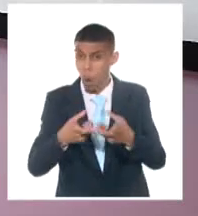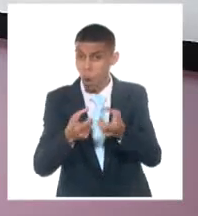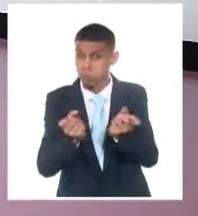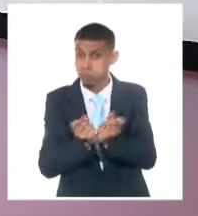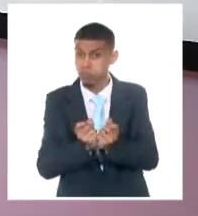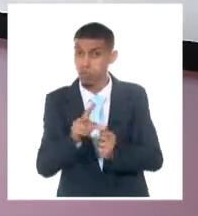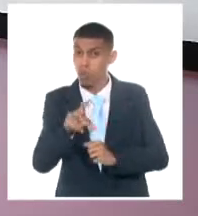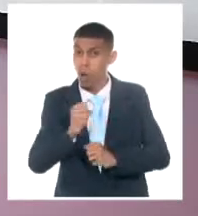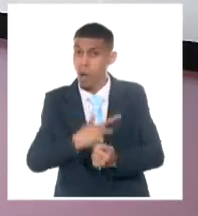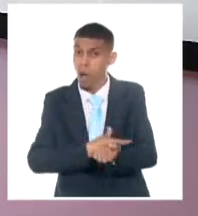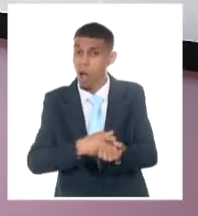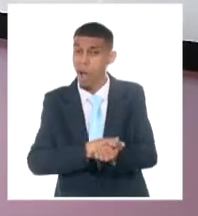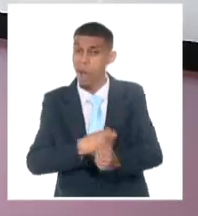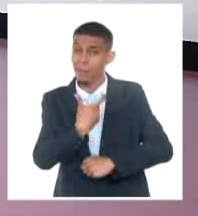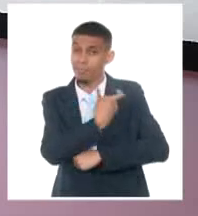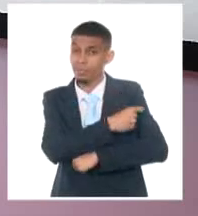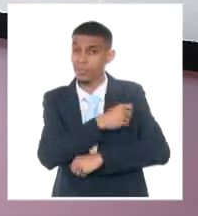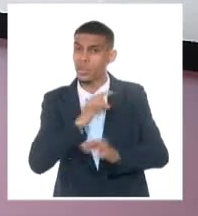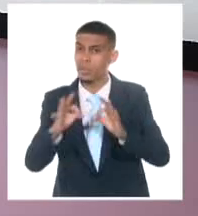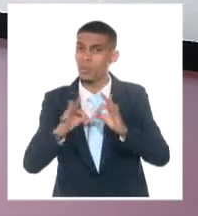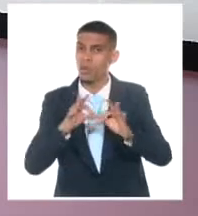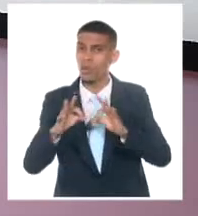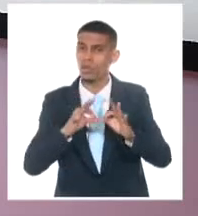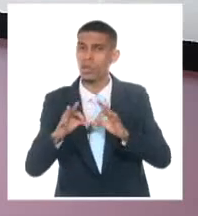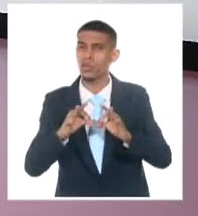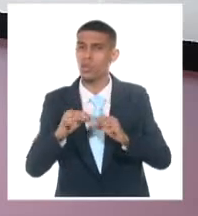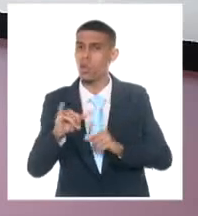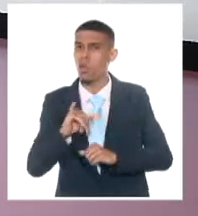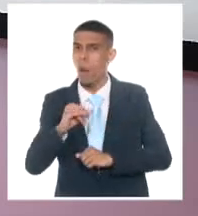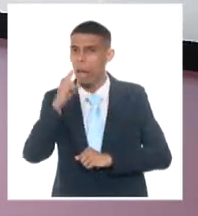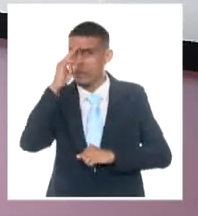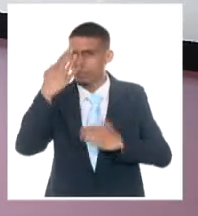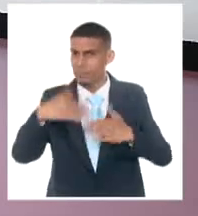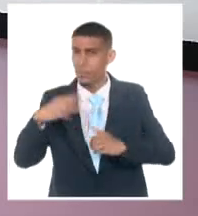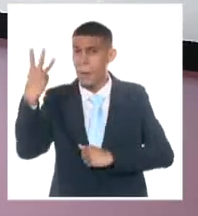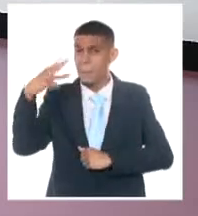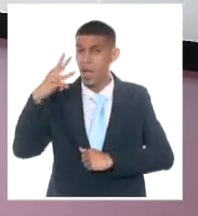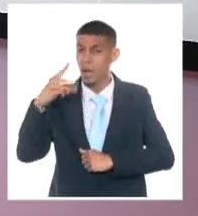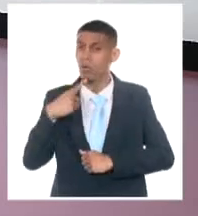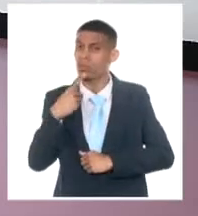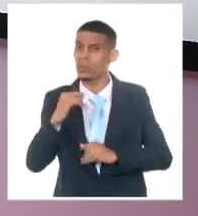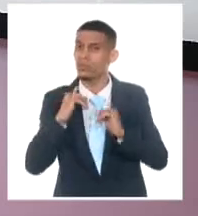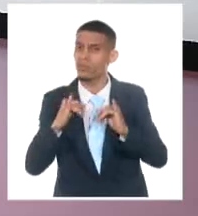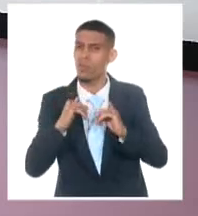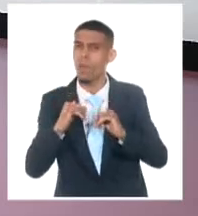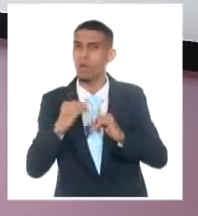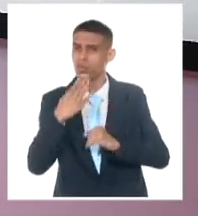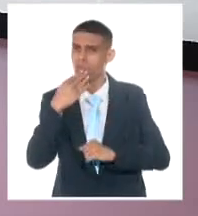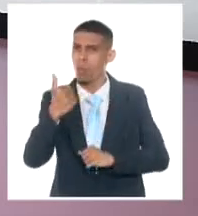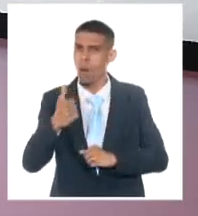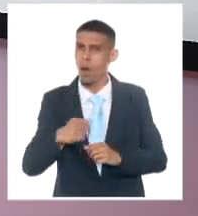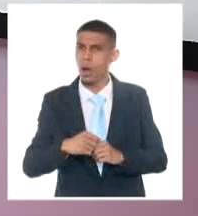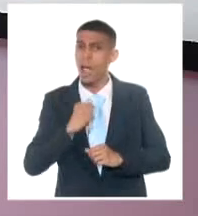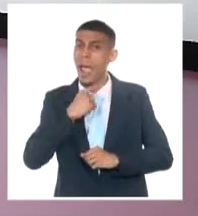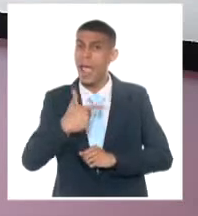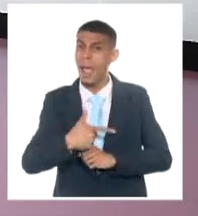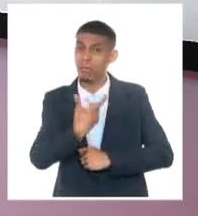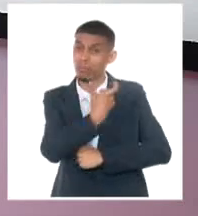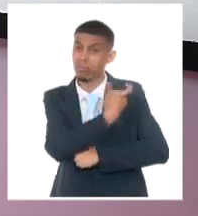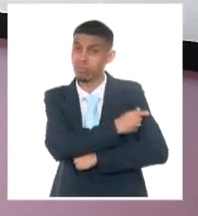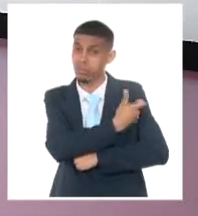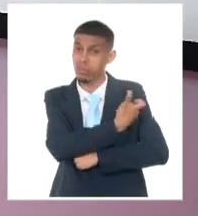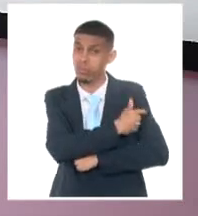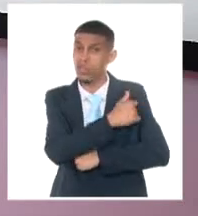de la Comisión Federal para la Protección contra Riesgos Sanitarios de México emitió una opinión favorable sobre la vacuna de